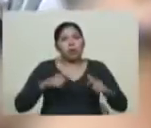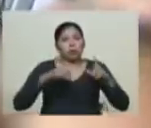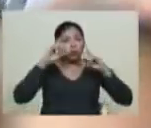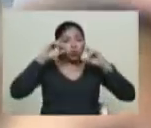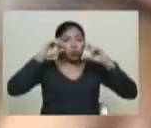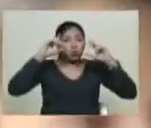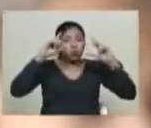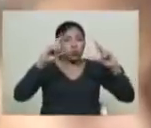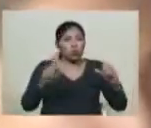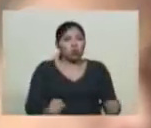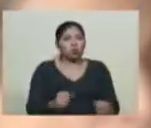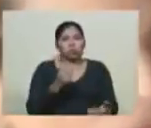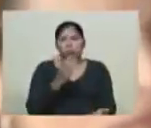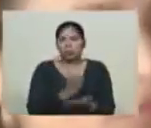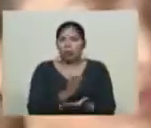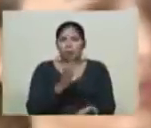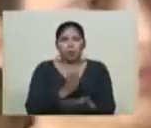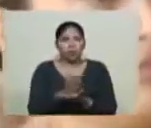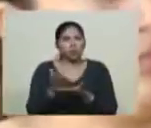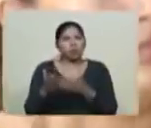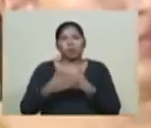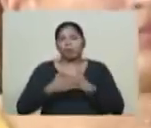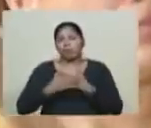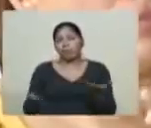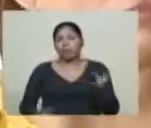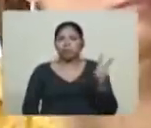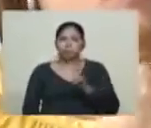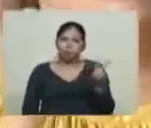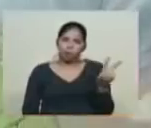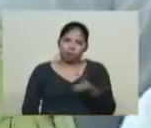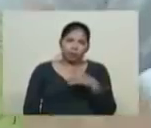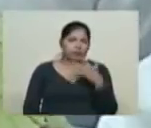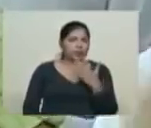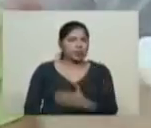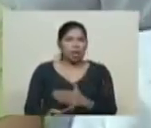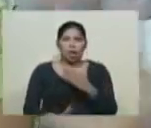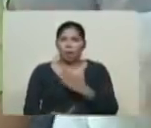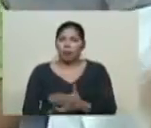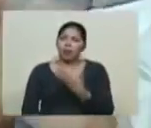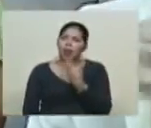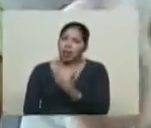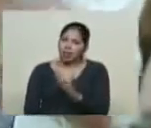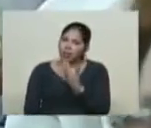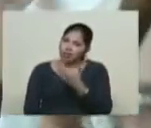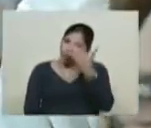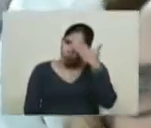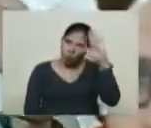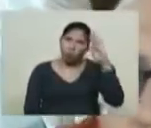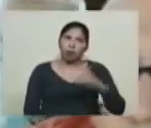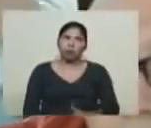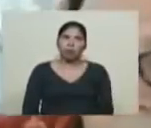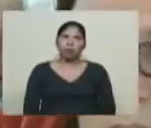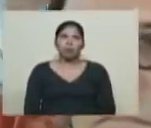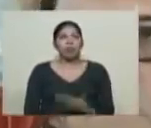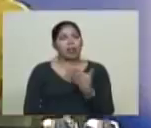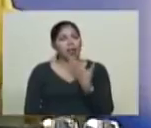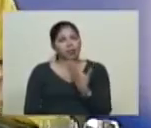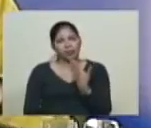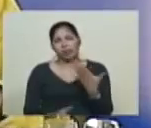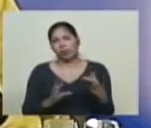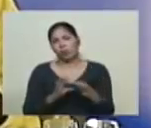de la colaboración del ALBA, Alianza Bolivariana para los Pueblos de Nuestra América. Muchas gracias, Cuba. Siempre unidos en la